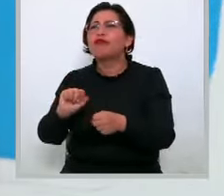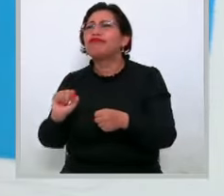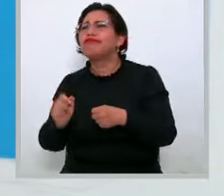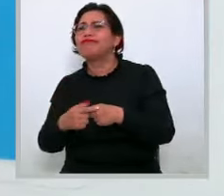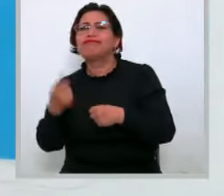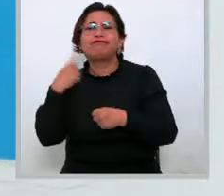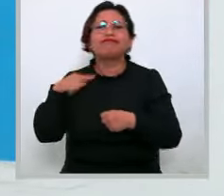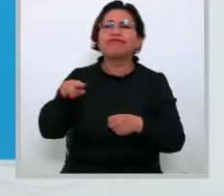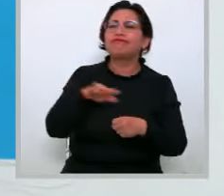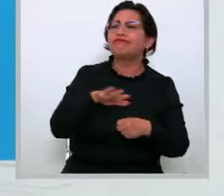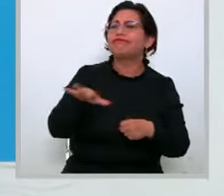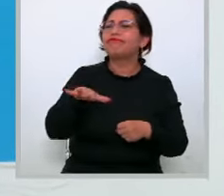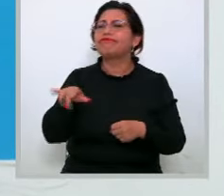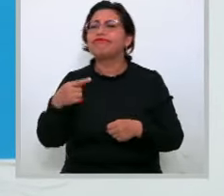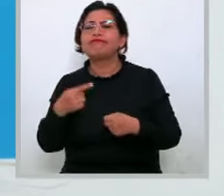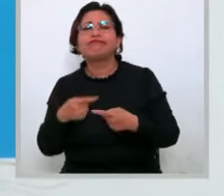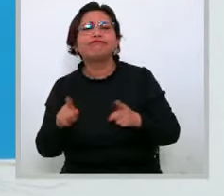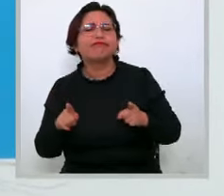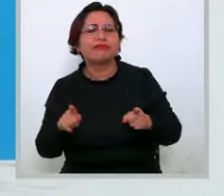algunos,